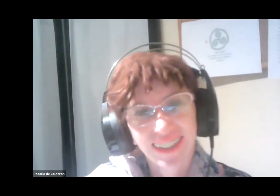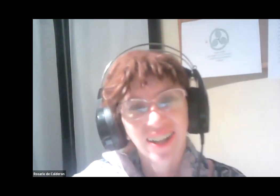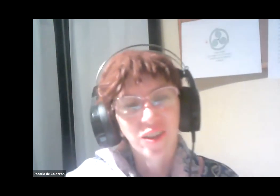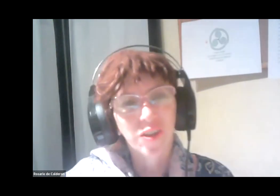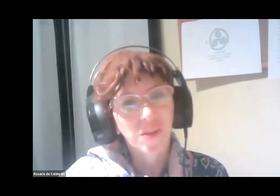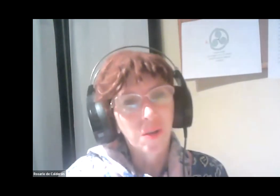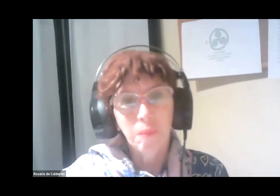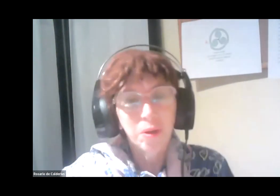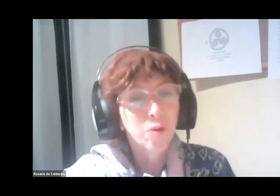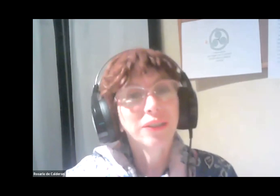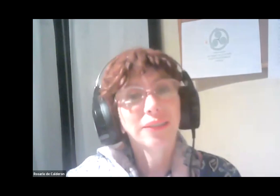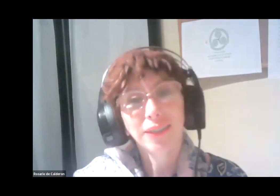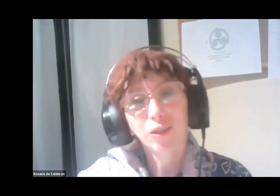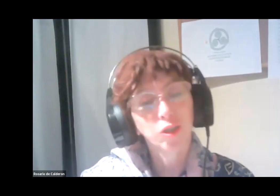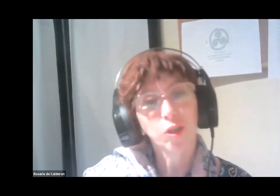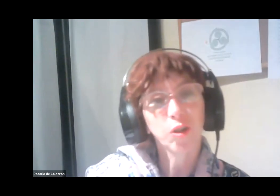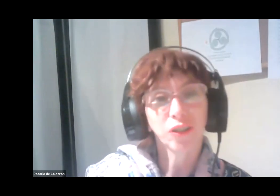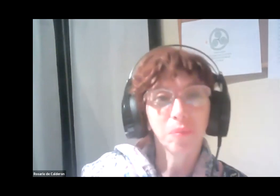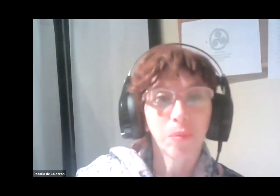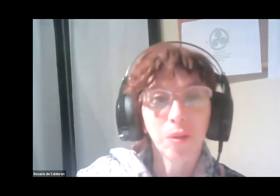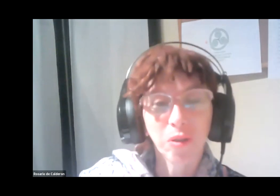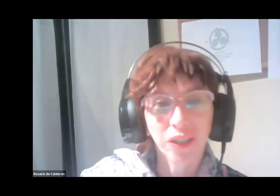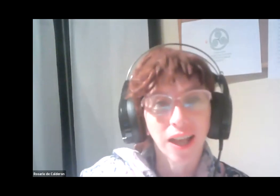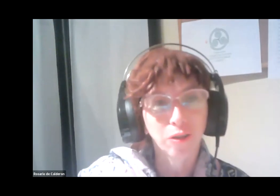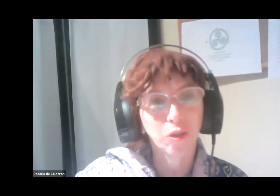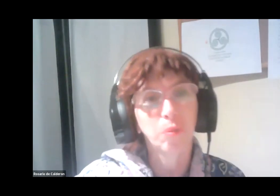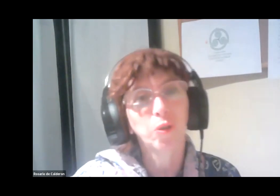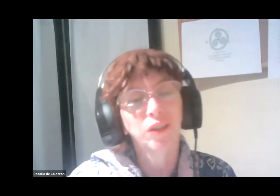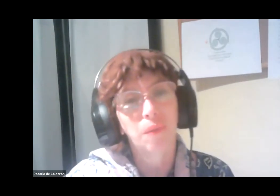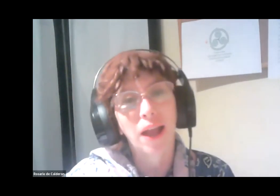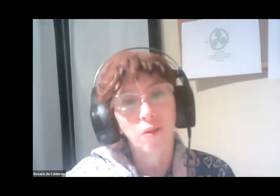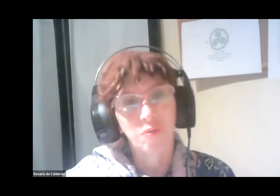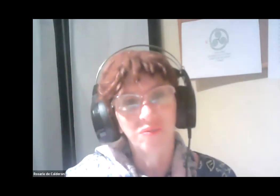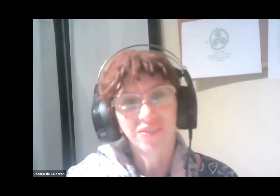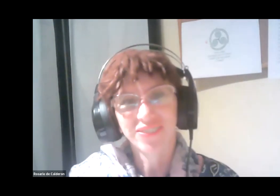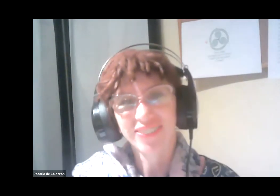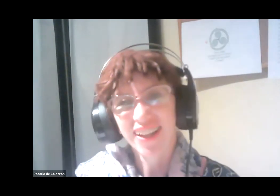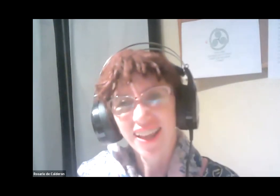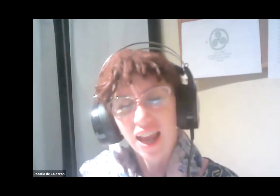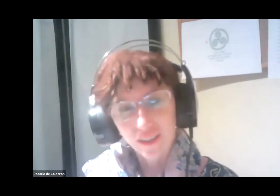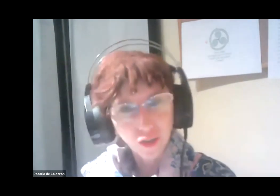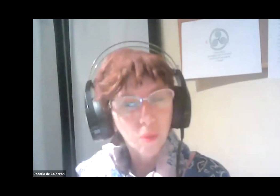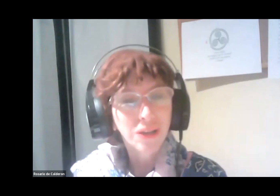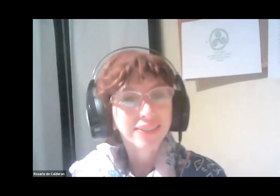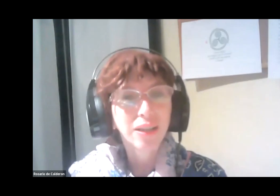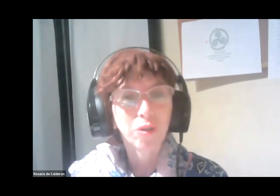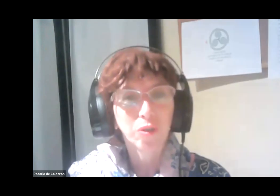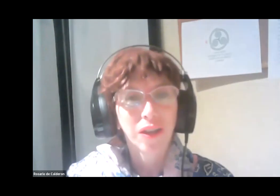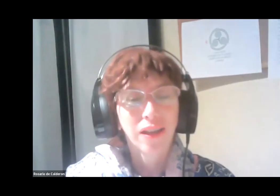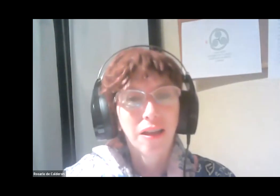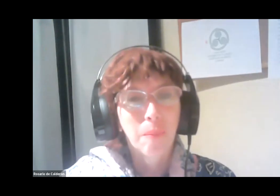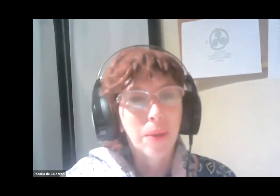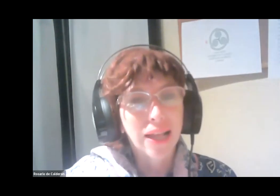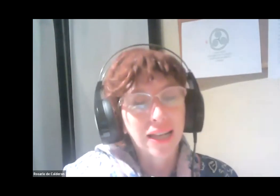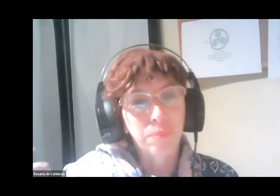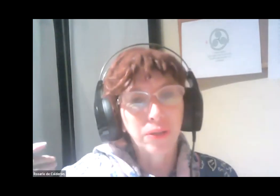no pero no es así nosotros no siempre podemos dejar nuestro puesto de trabajo entonces como hacemos